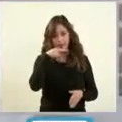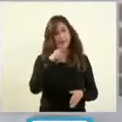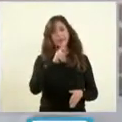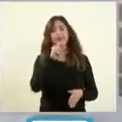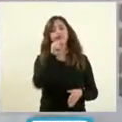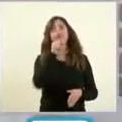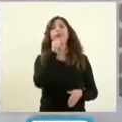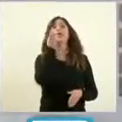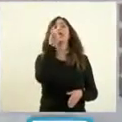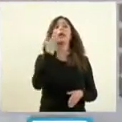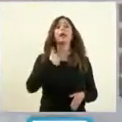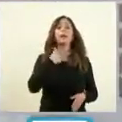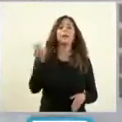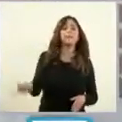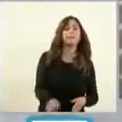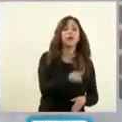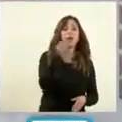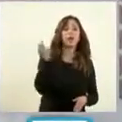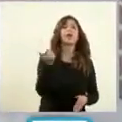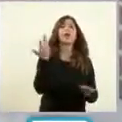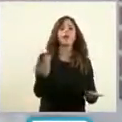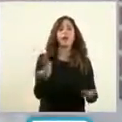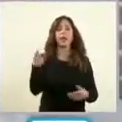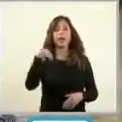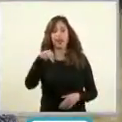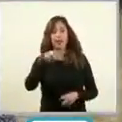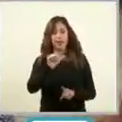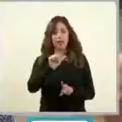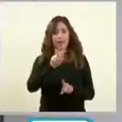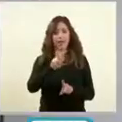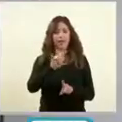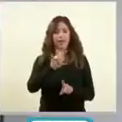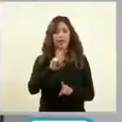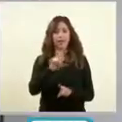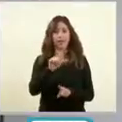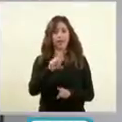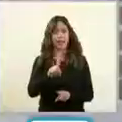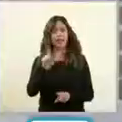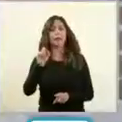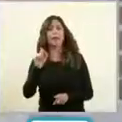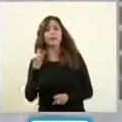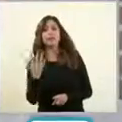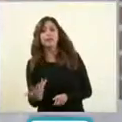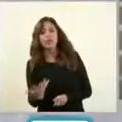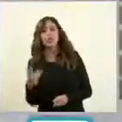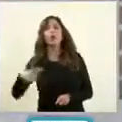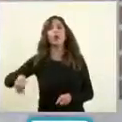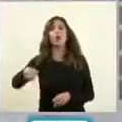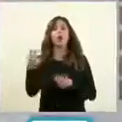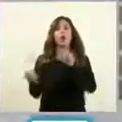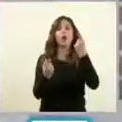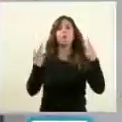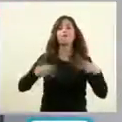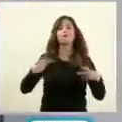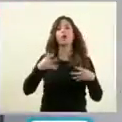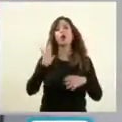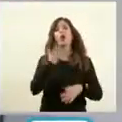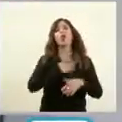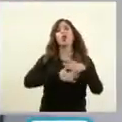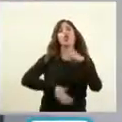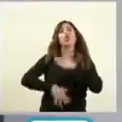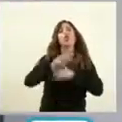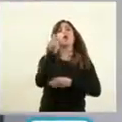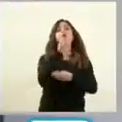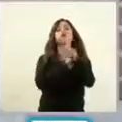es la pregunta, porque Navidad es el 25. Exacto. Y ya el 25 estamos destruidos porque ya cenamos mucho y ya no sé qué. Generalmente. ¿Por qué